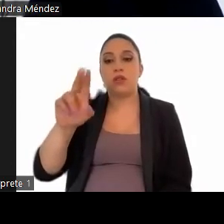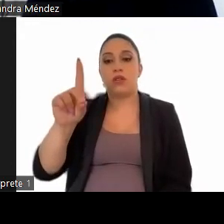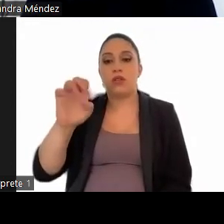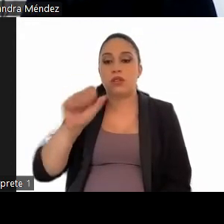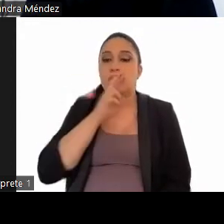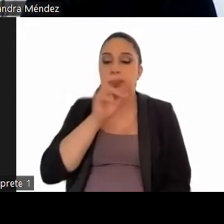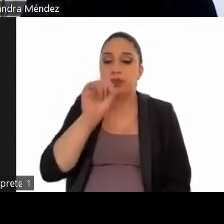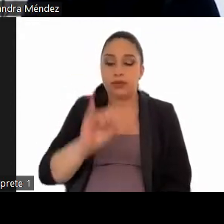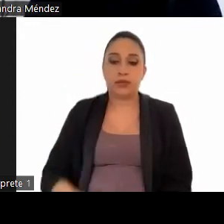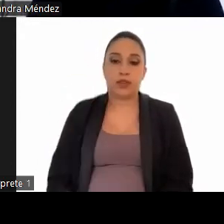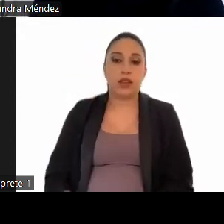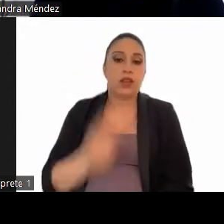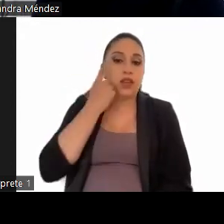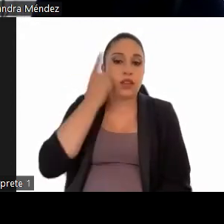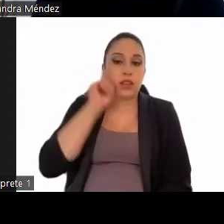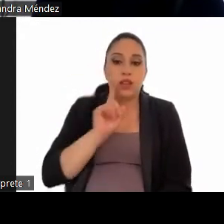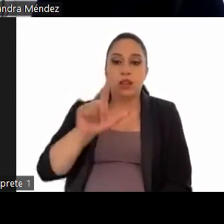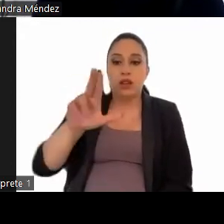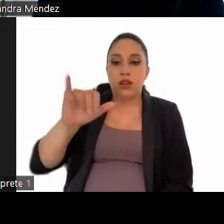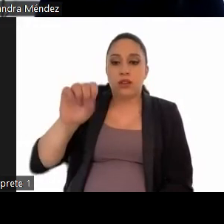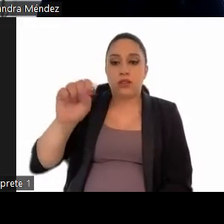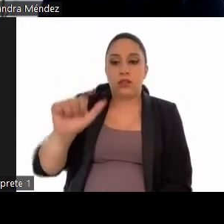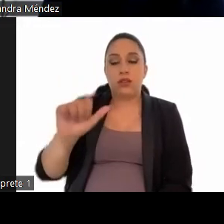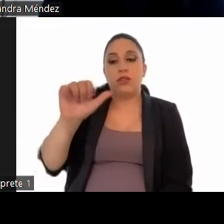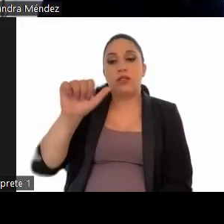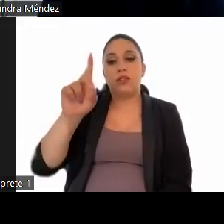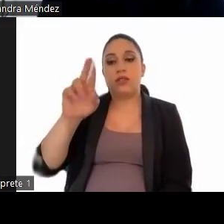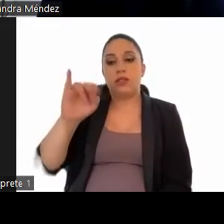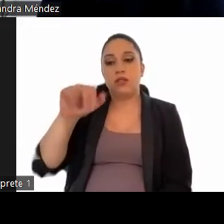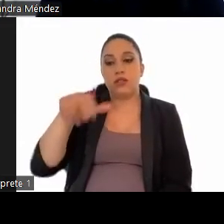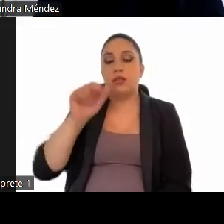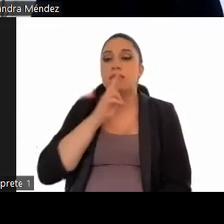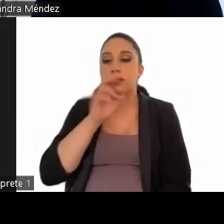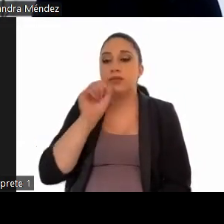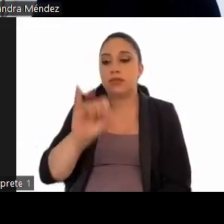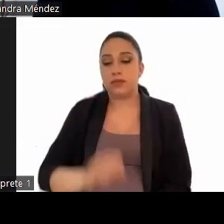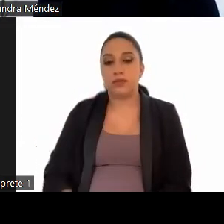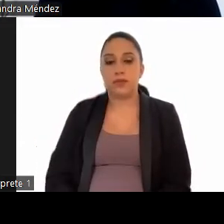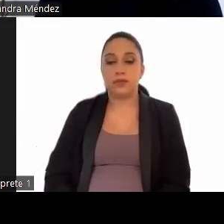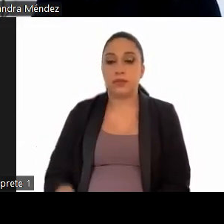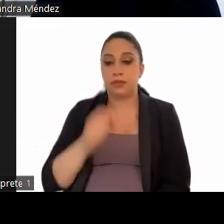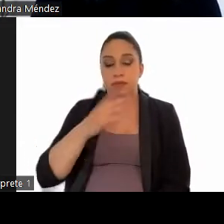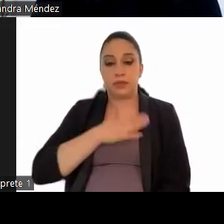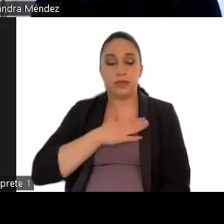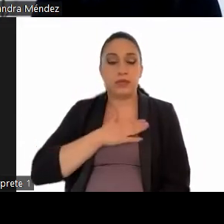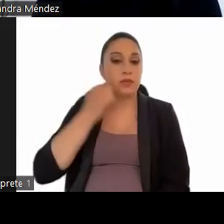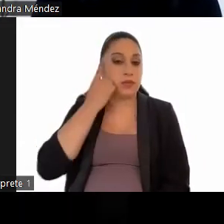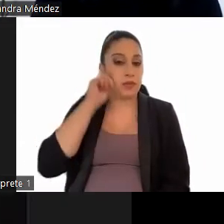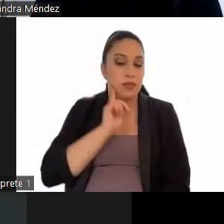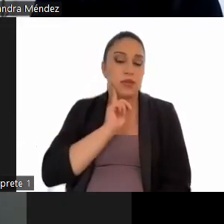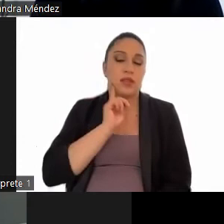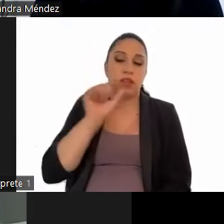Diputada Luisa Adriana Gutiérrez Ureña. Luisa Gutiérrez, a favor. La de la voz, Méndez Vicuña, a